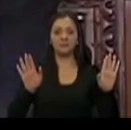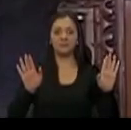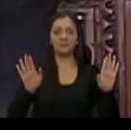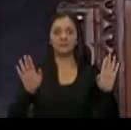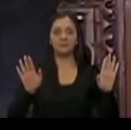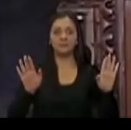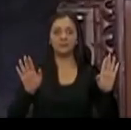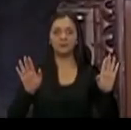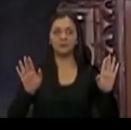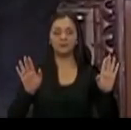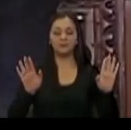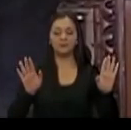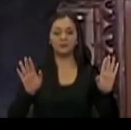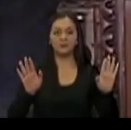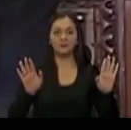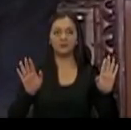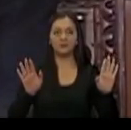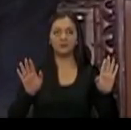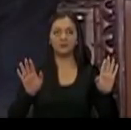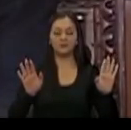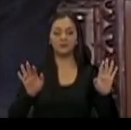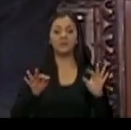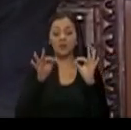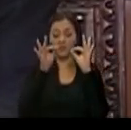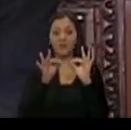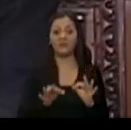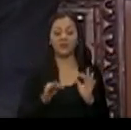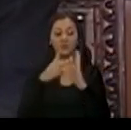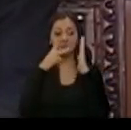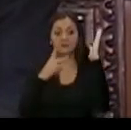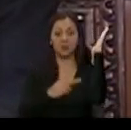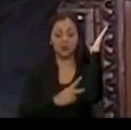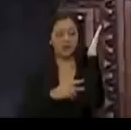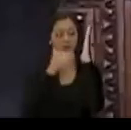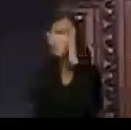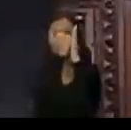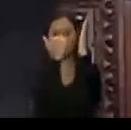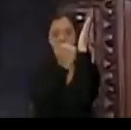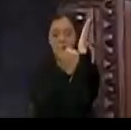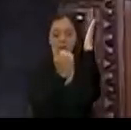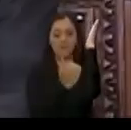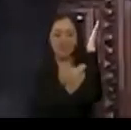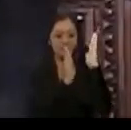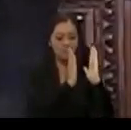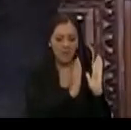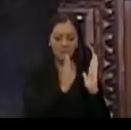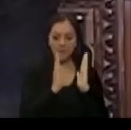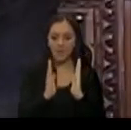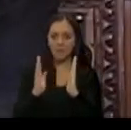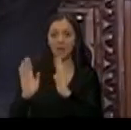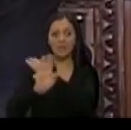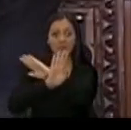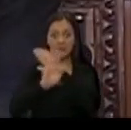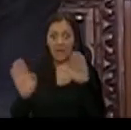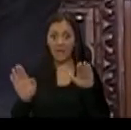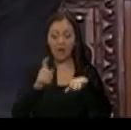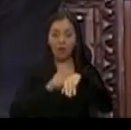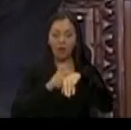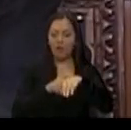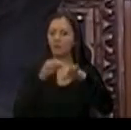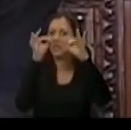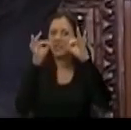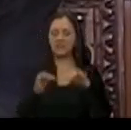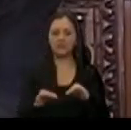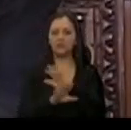de la visita del Santo Padre Francisco al Ecuador, se suscita una